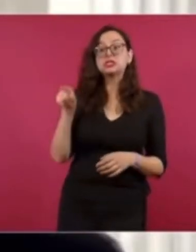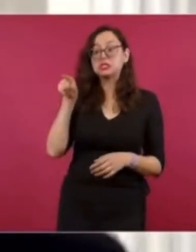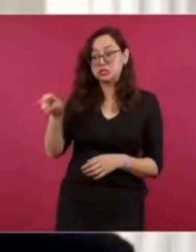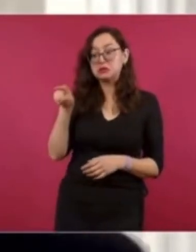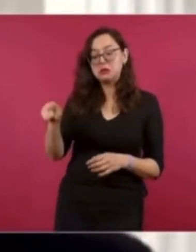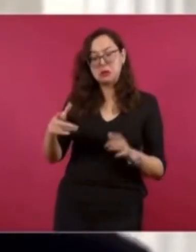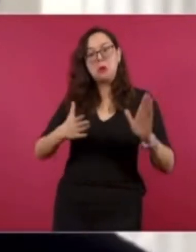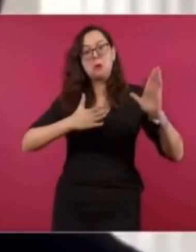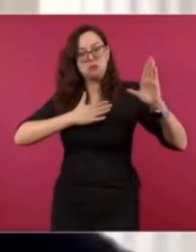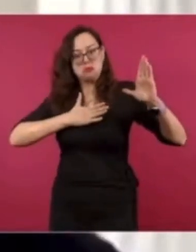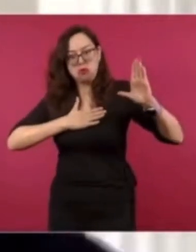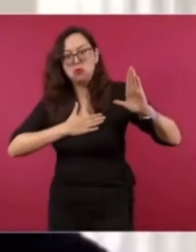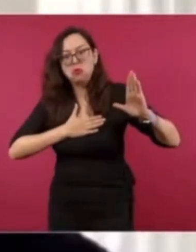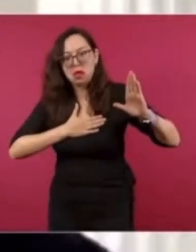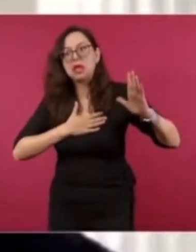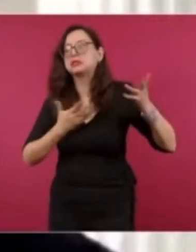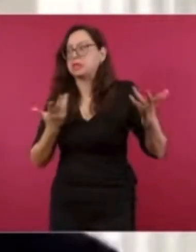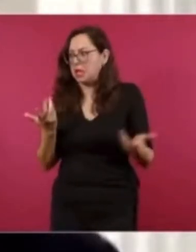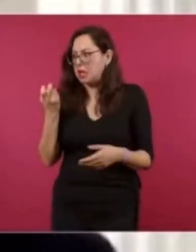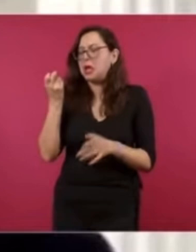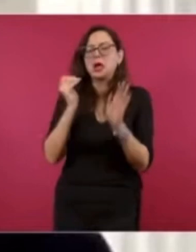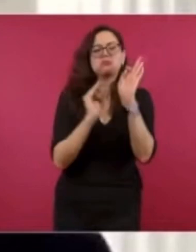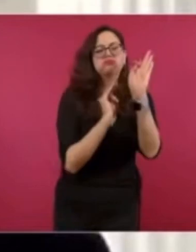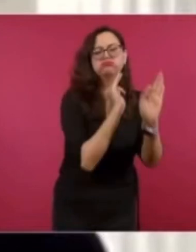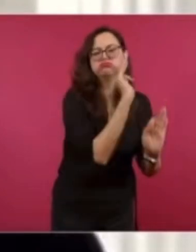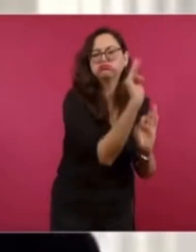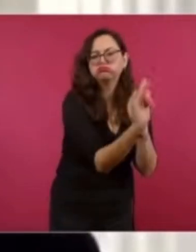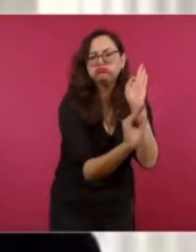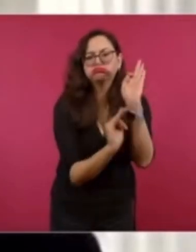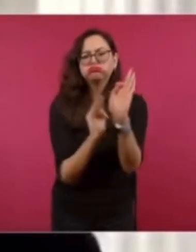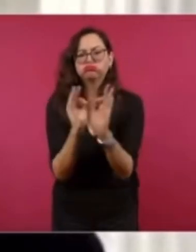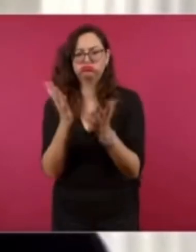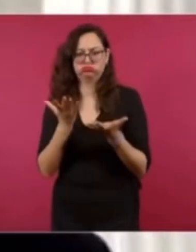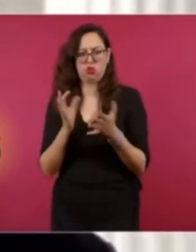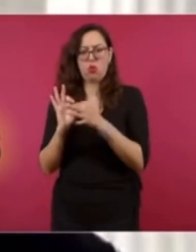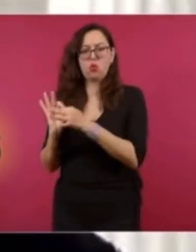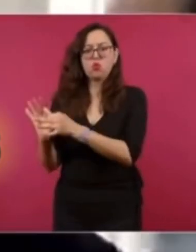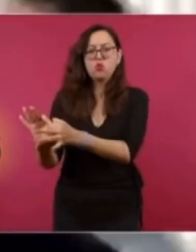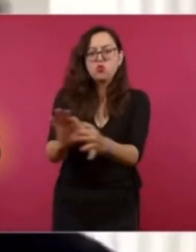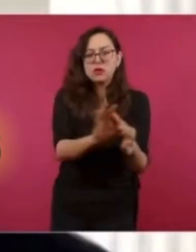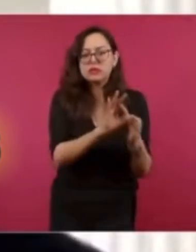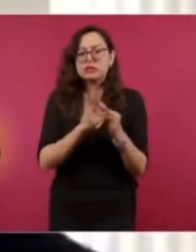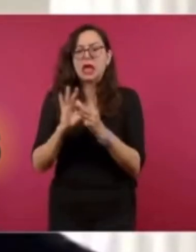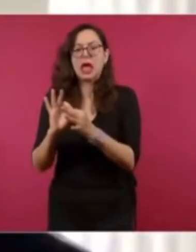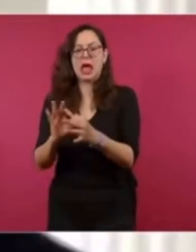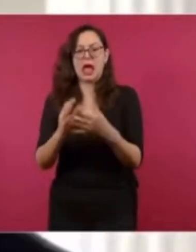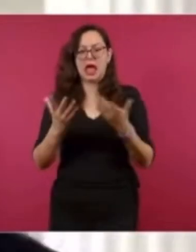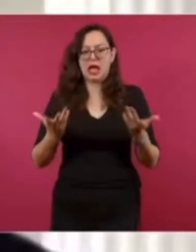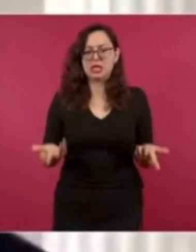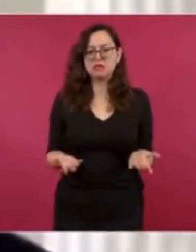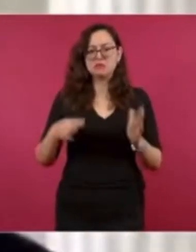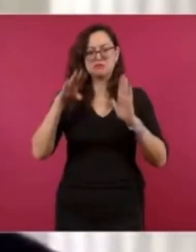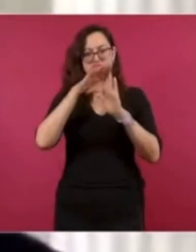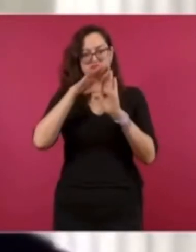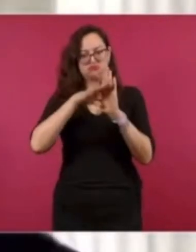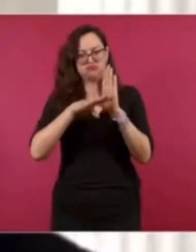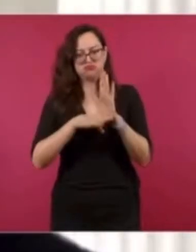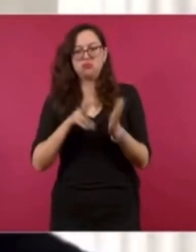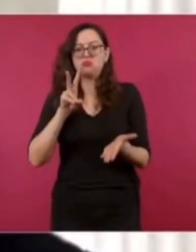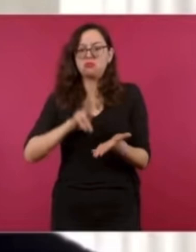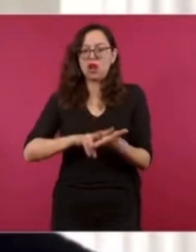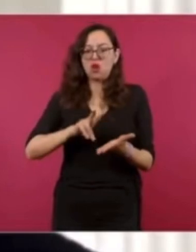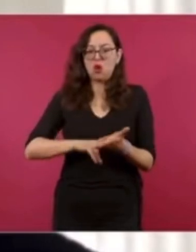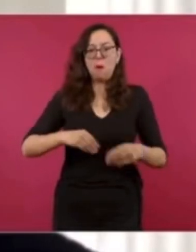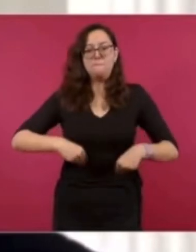de unidad, no de división, en donde los valores rectores sean la